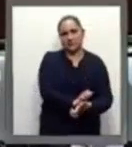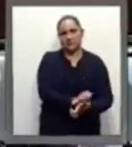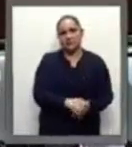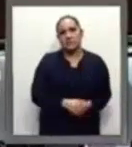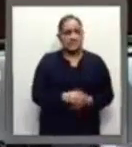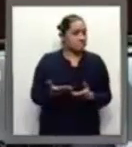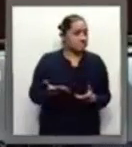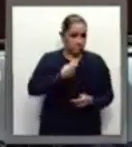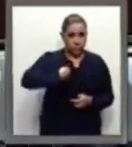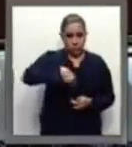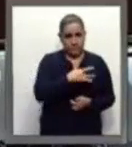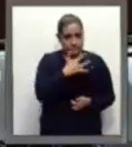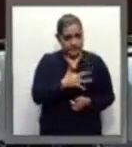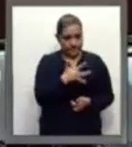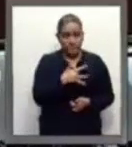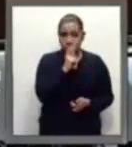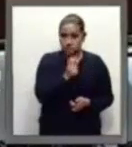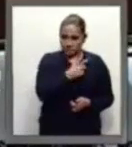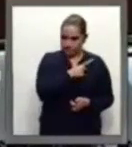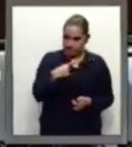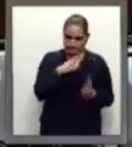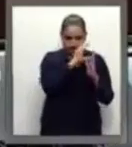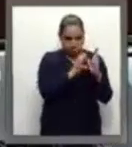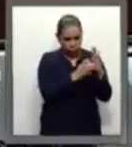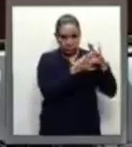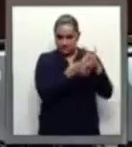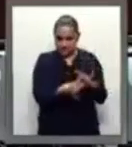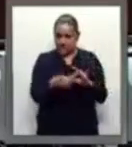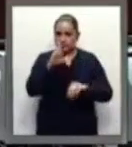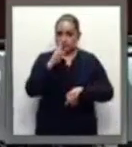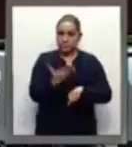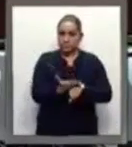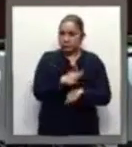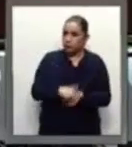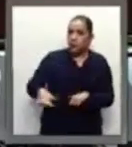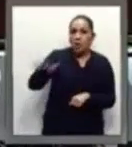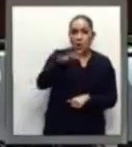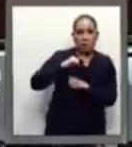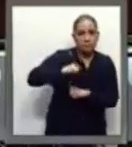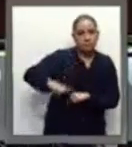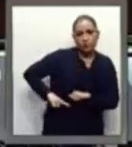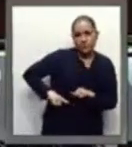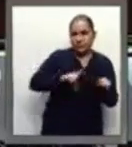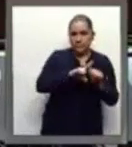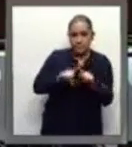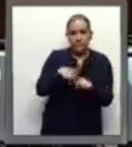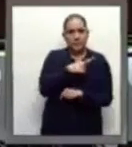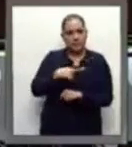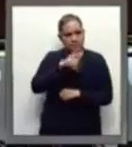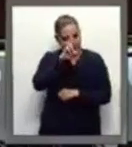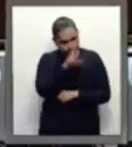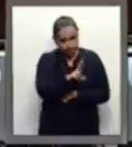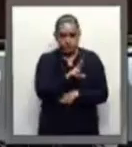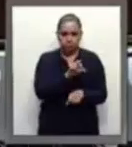una responsabilidad constitucional de todas las autoridades el promover, respetar, proteger y garantizar los